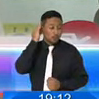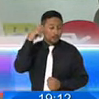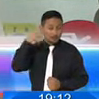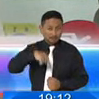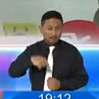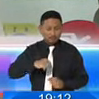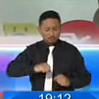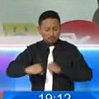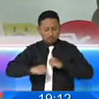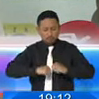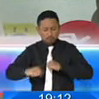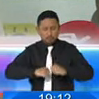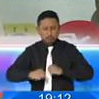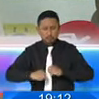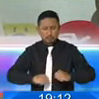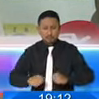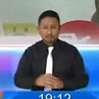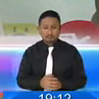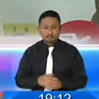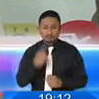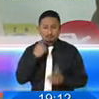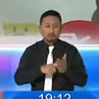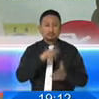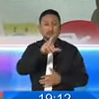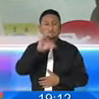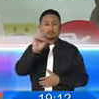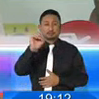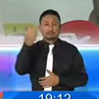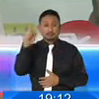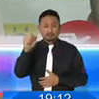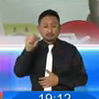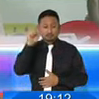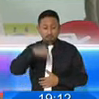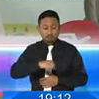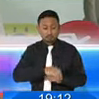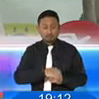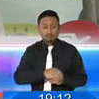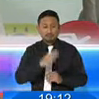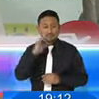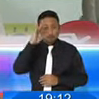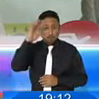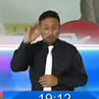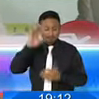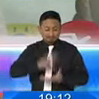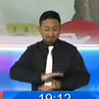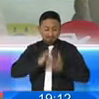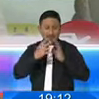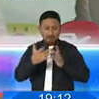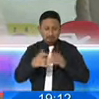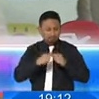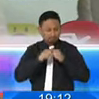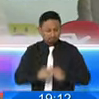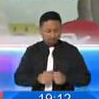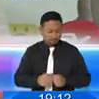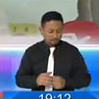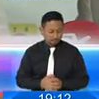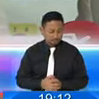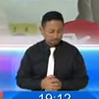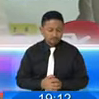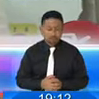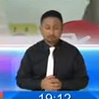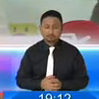vida como en el 30s para seguir garantizando este sueño de transformación que vive el